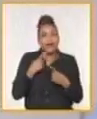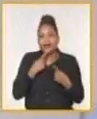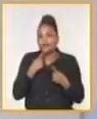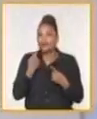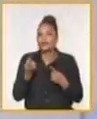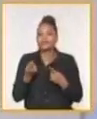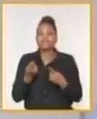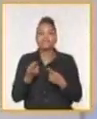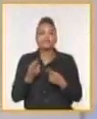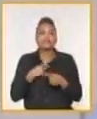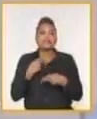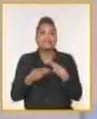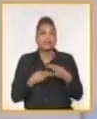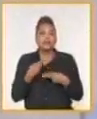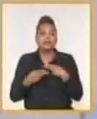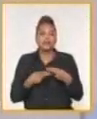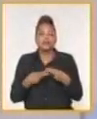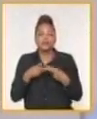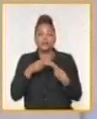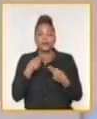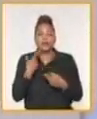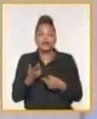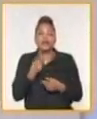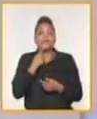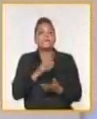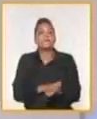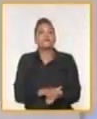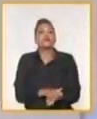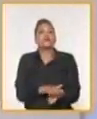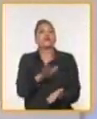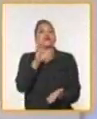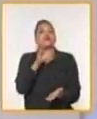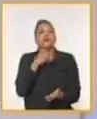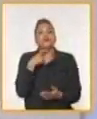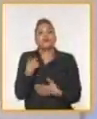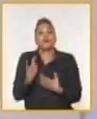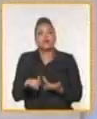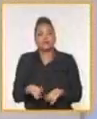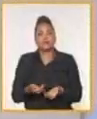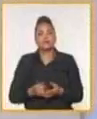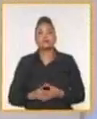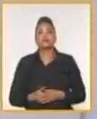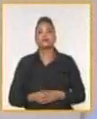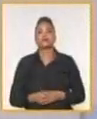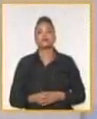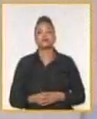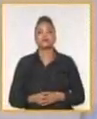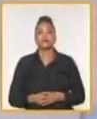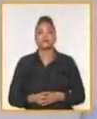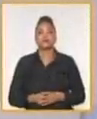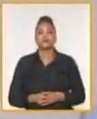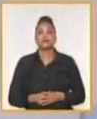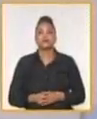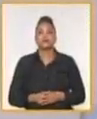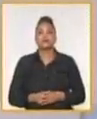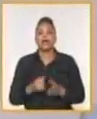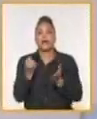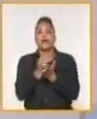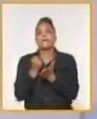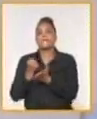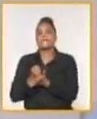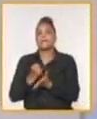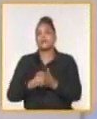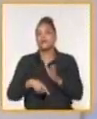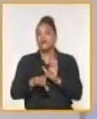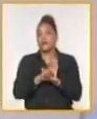que prometió que efectivamente le va a aprobar una ley que